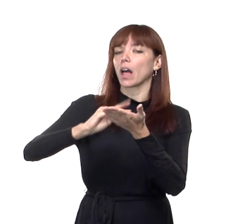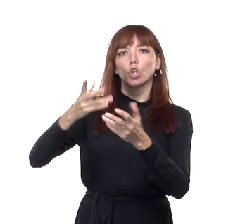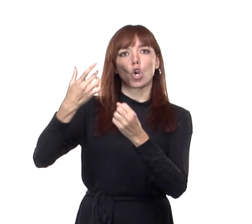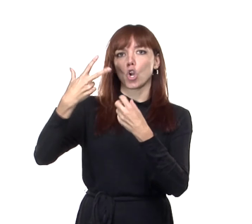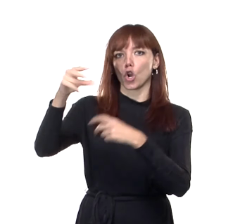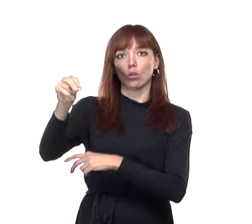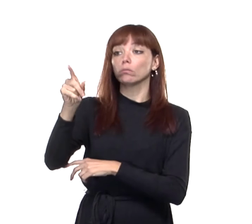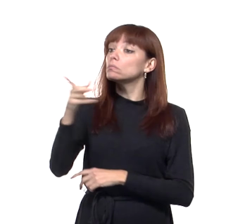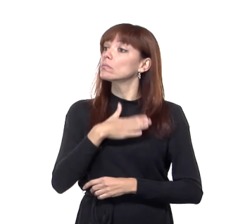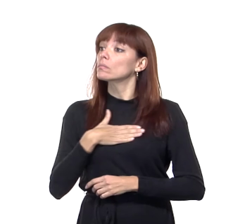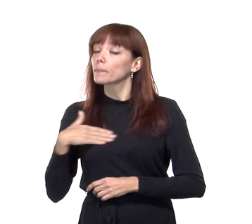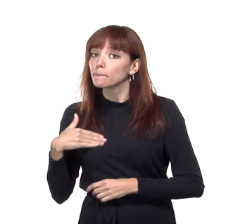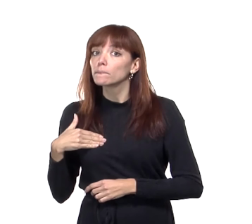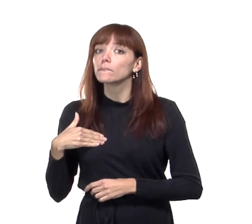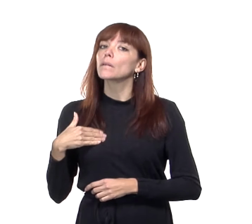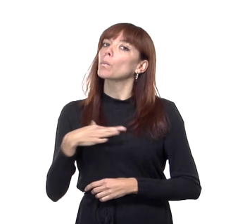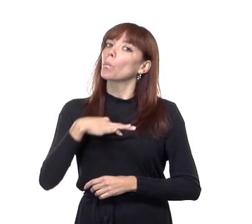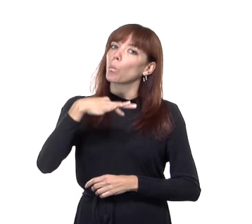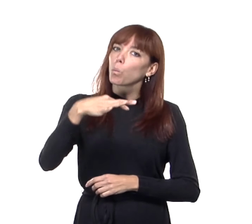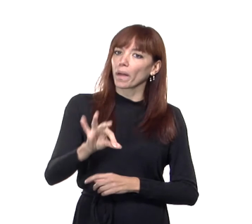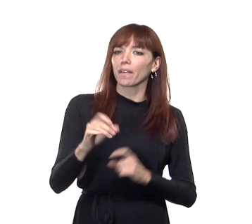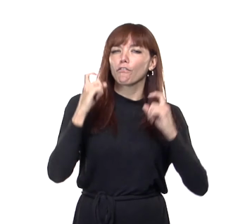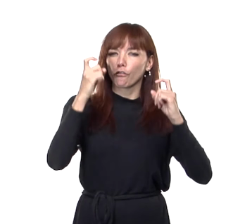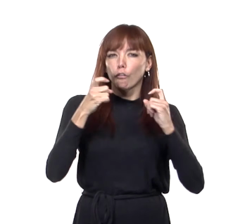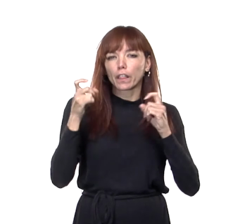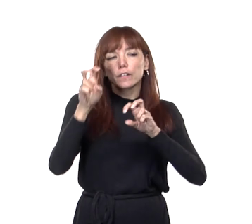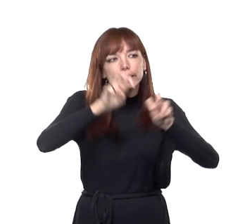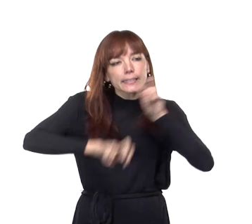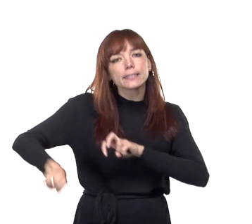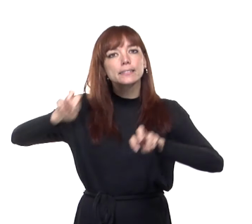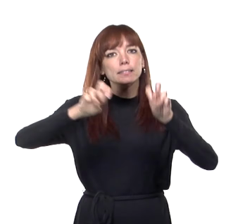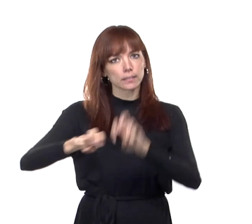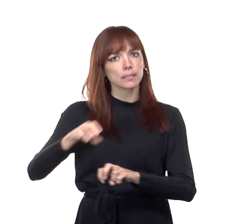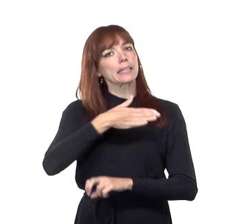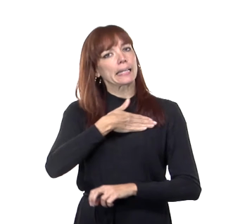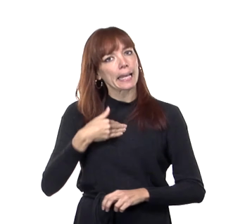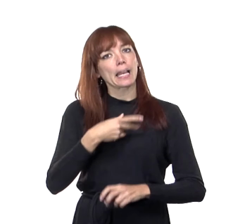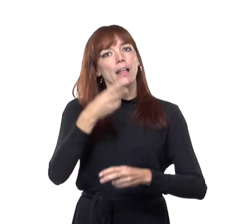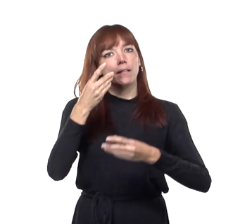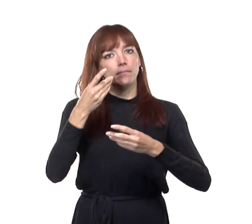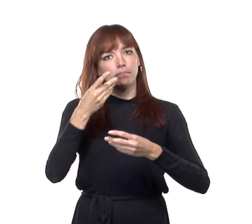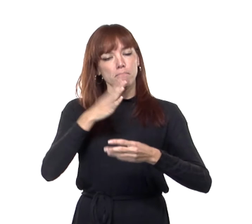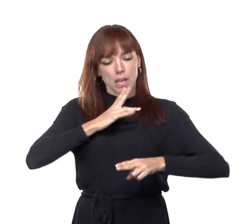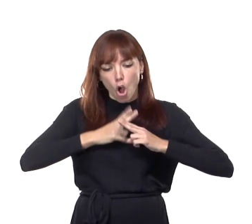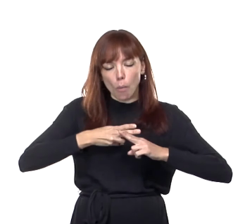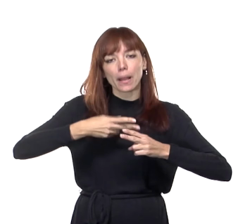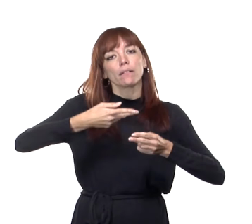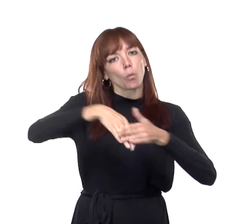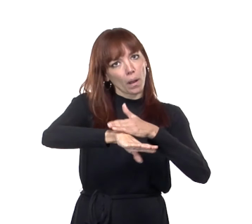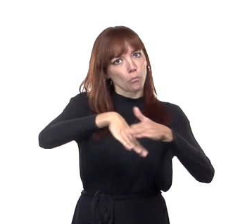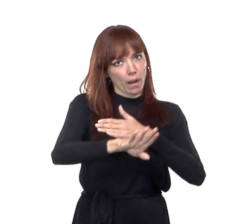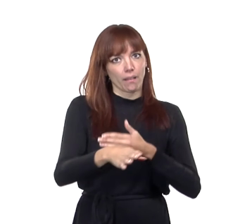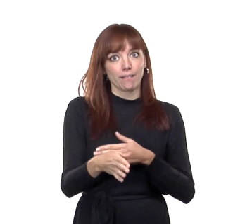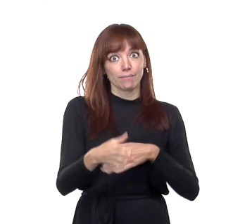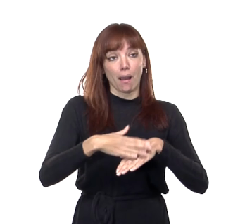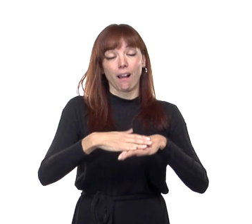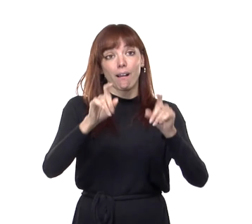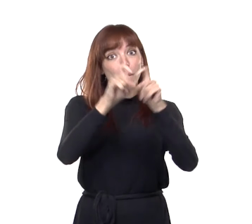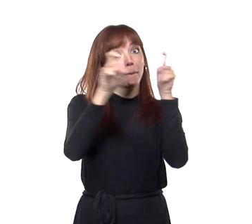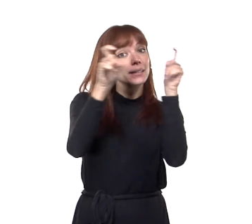que tener y un esfuerzo hace un esfuerzo por pedir que se recolecte en tus datos porque así las empresas